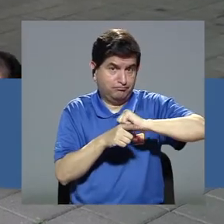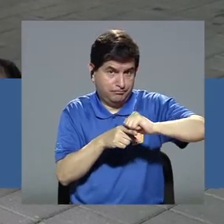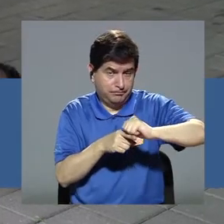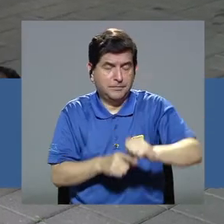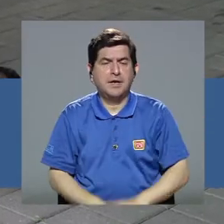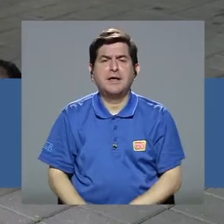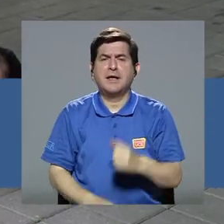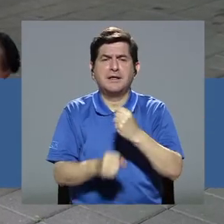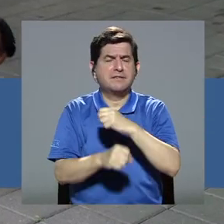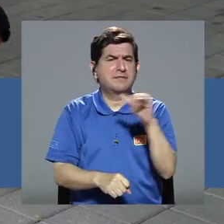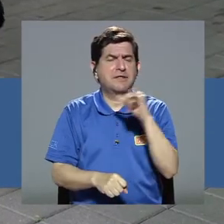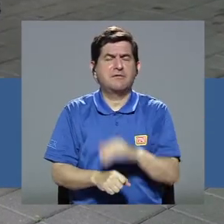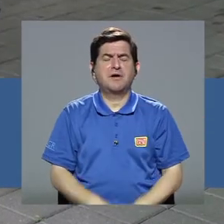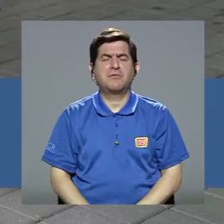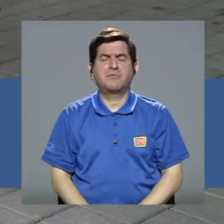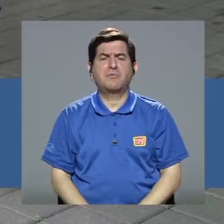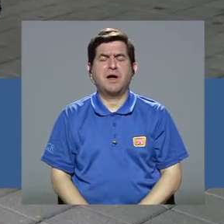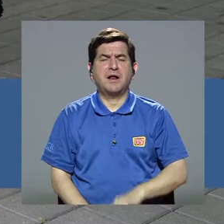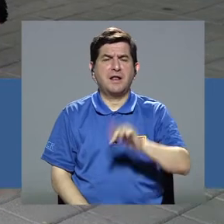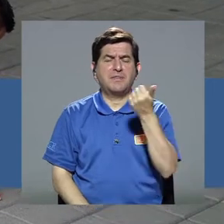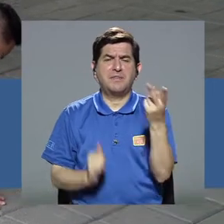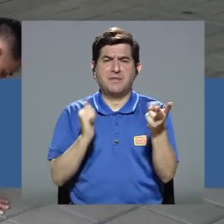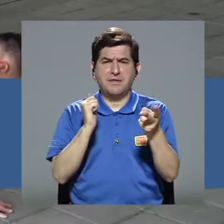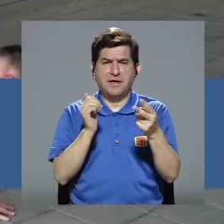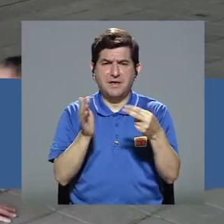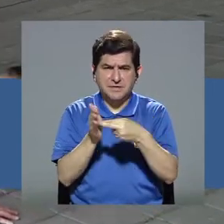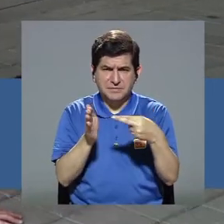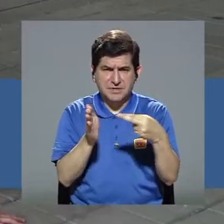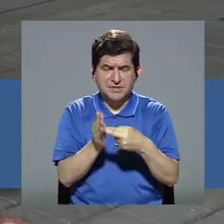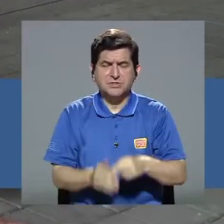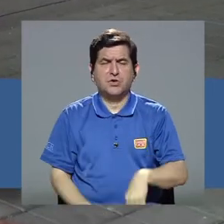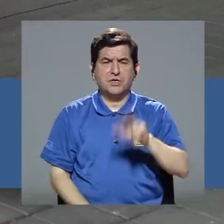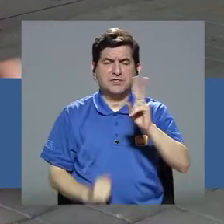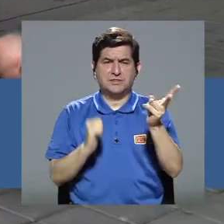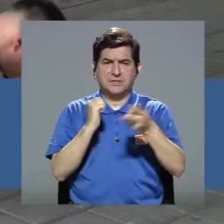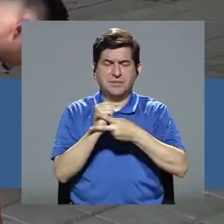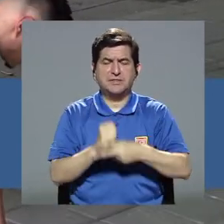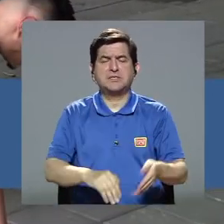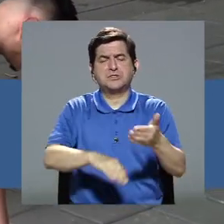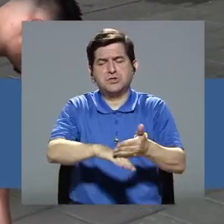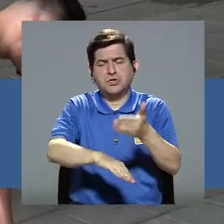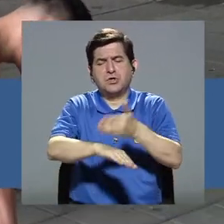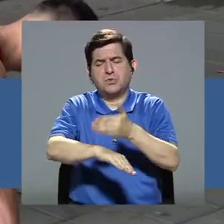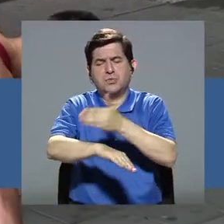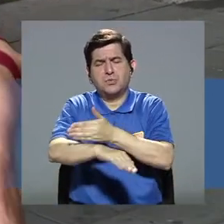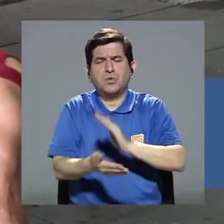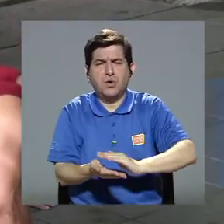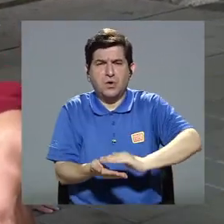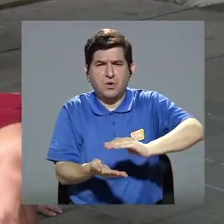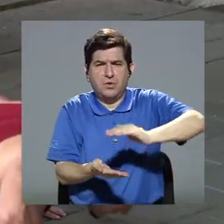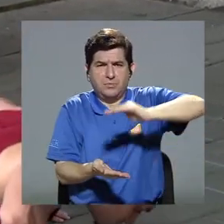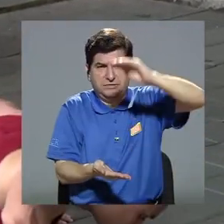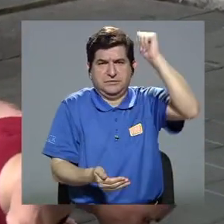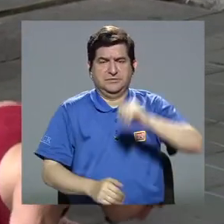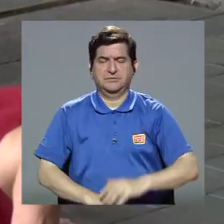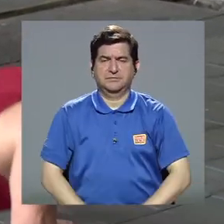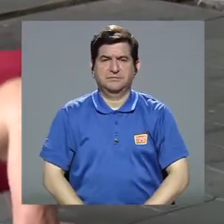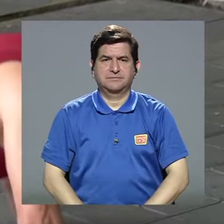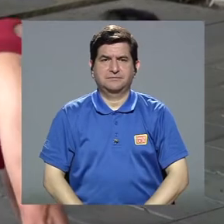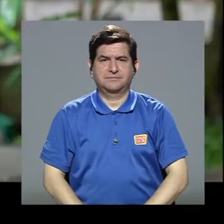De igual manera, puede trabajarse 3 series de 10 repeticiones para cuando estamos iniciando y paulatinamente podemos ir aumentando las